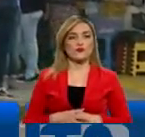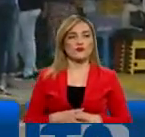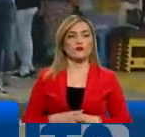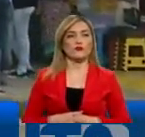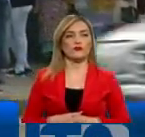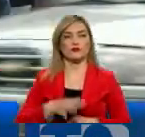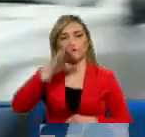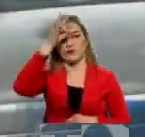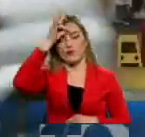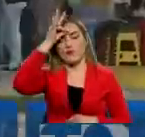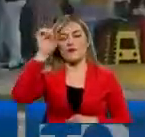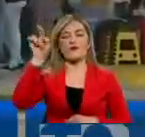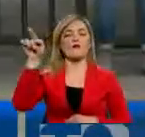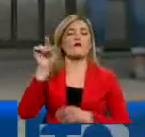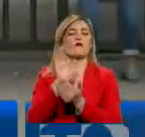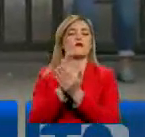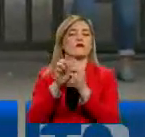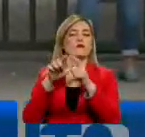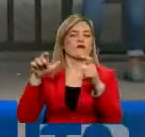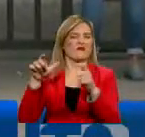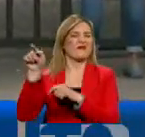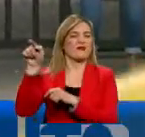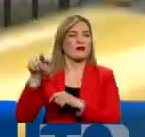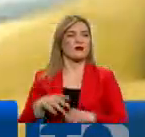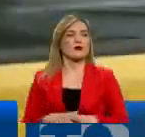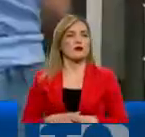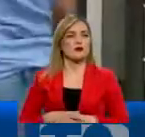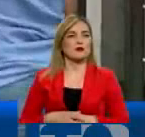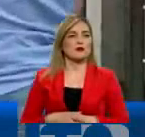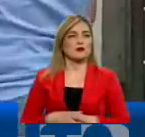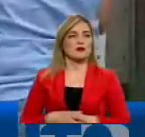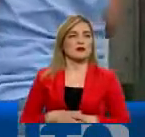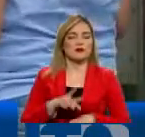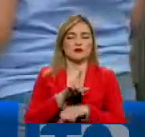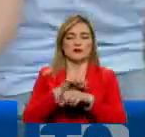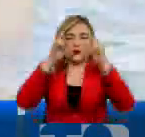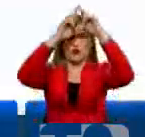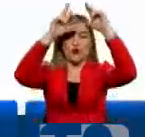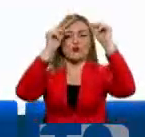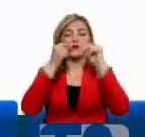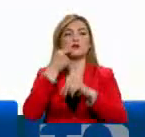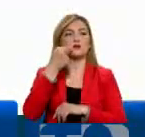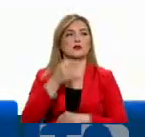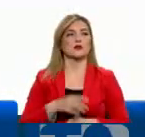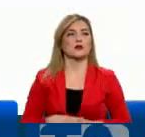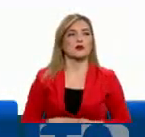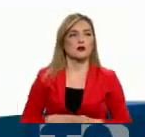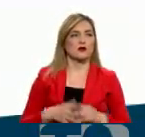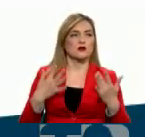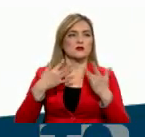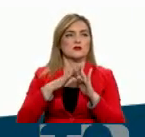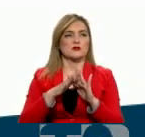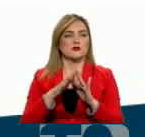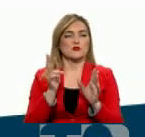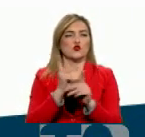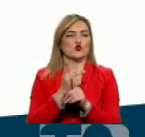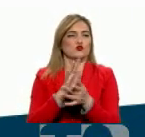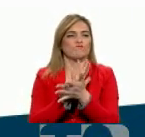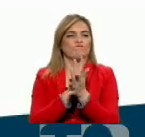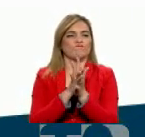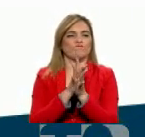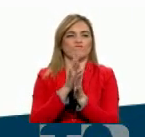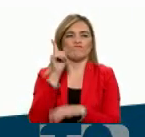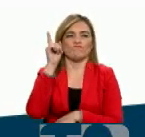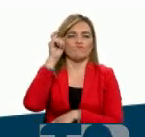Volvemos al hospital Teodoro Maldonado Carbo, pues la alerta esta vez surgió de médicos y enfermeras. La situación